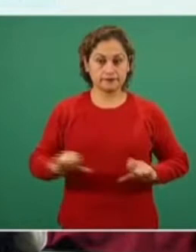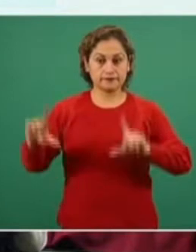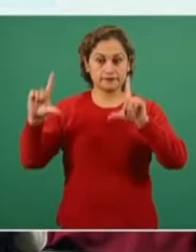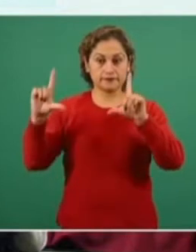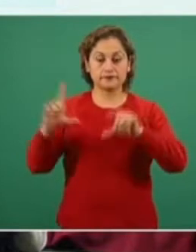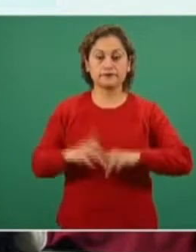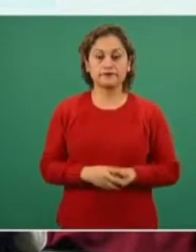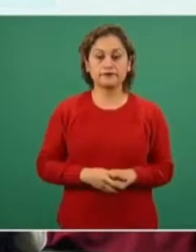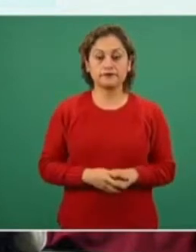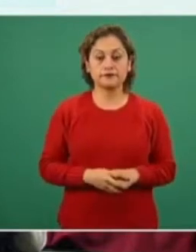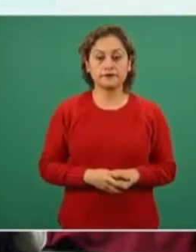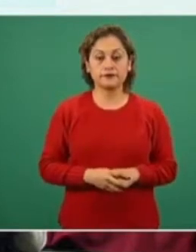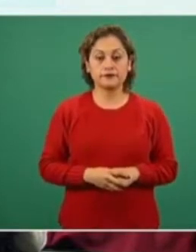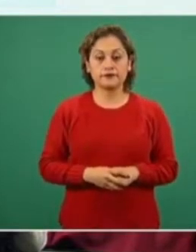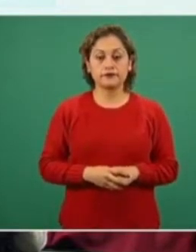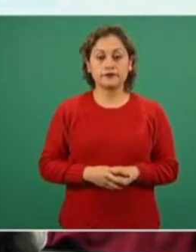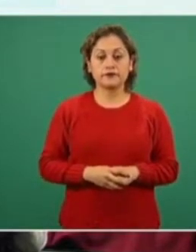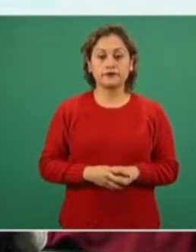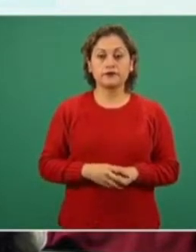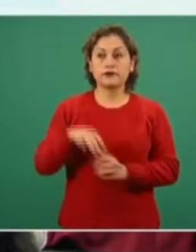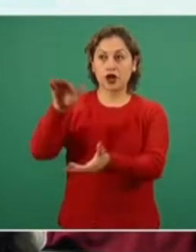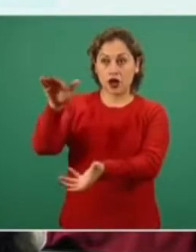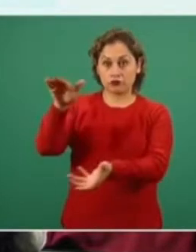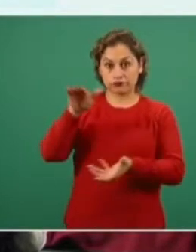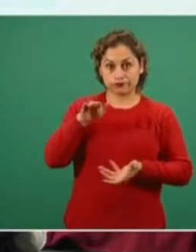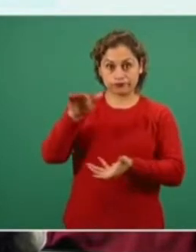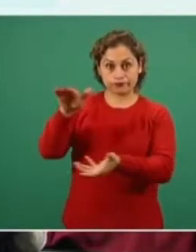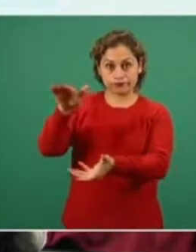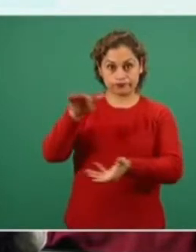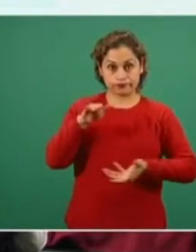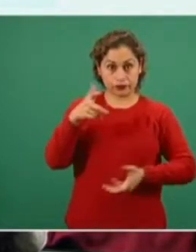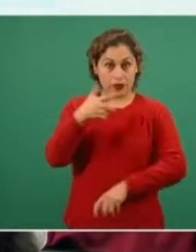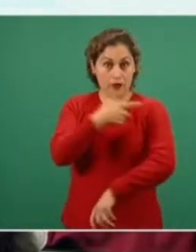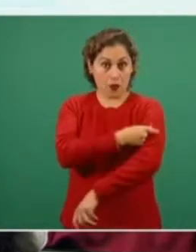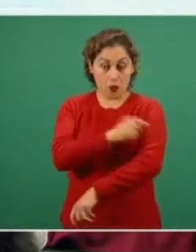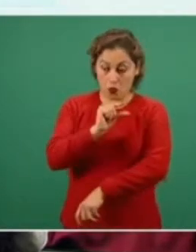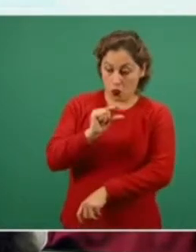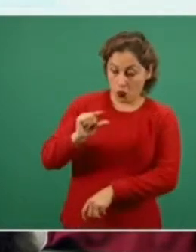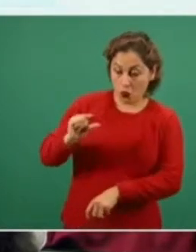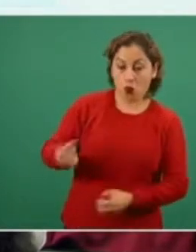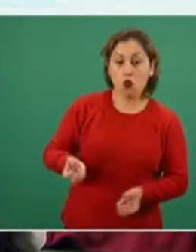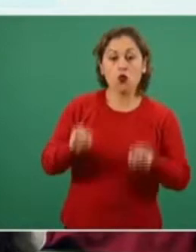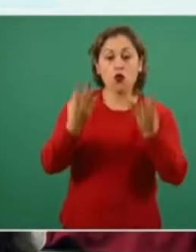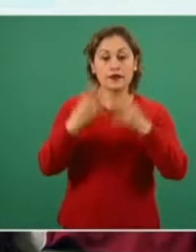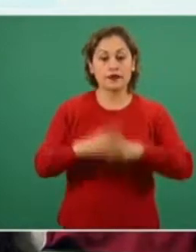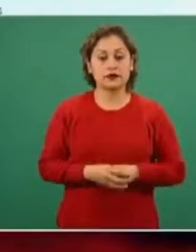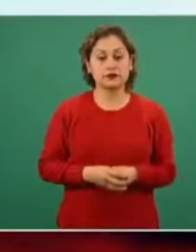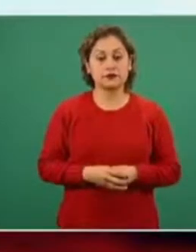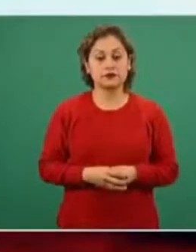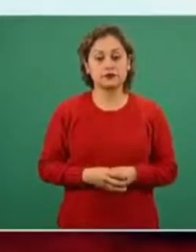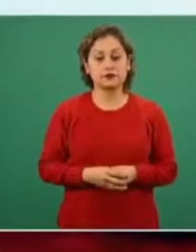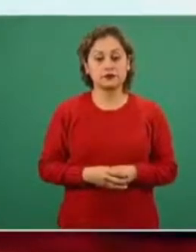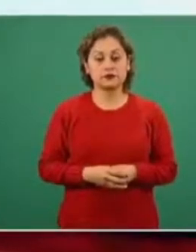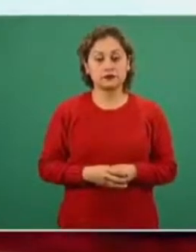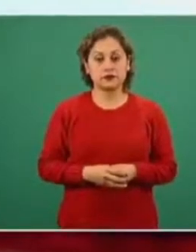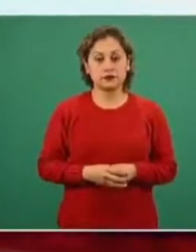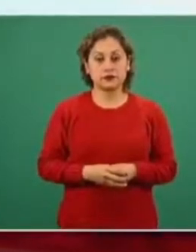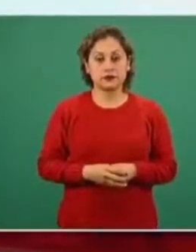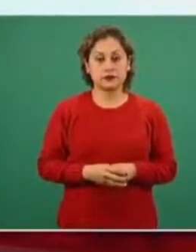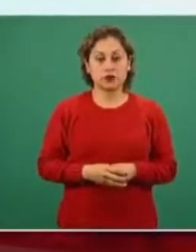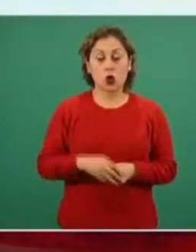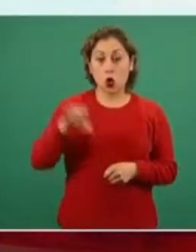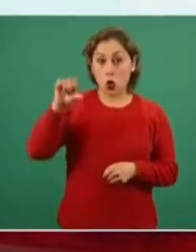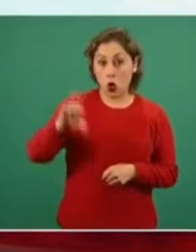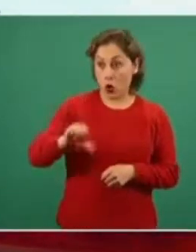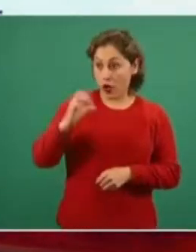El avance porcentual de lo que hemos recibido, cuántas vacunas hemos recibido, hemos recibido hasta el día